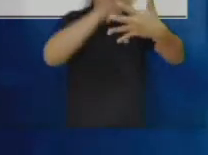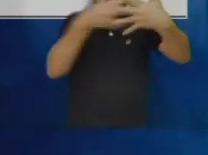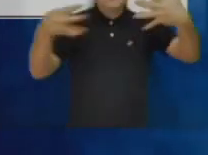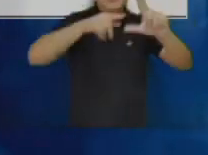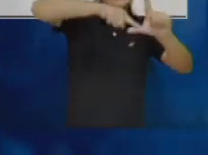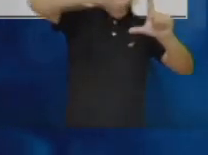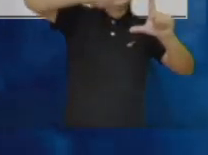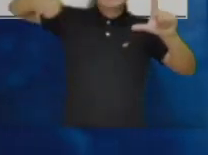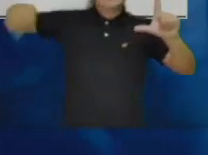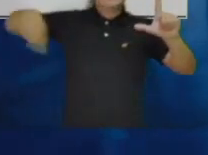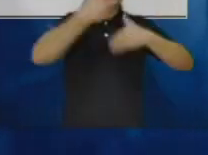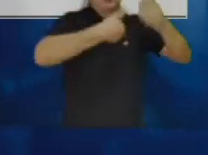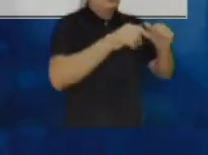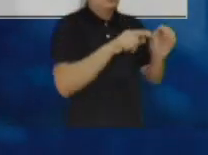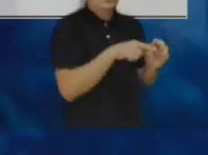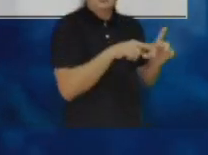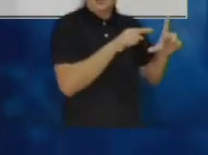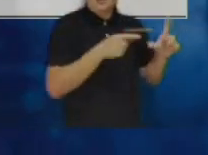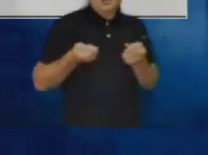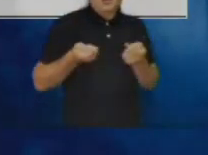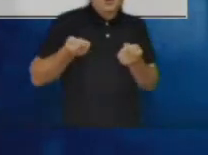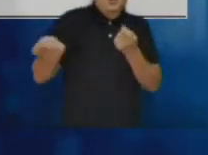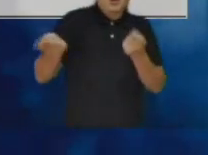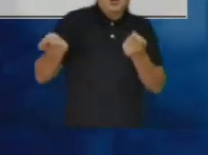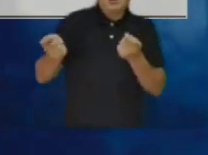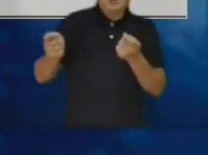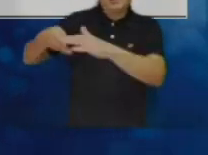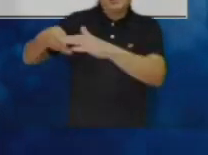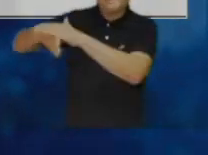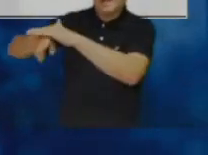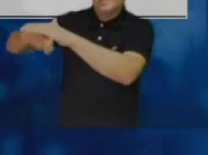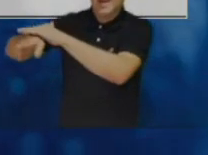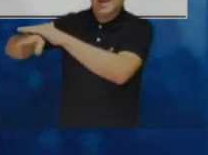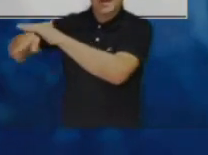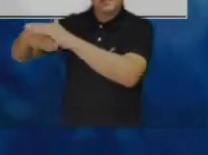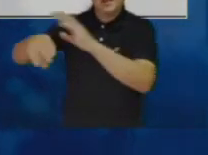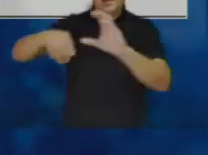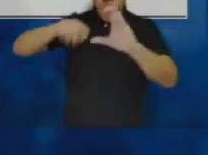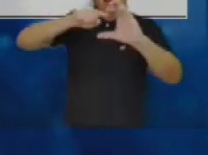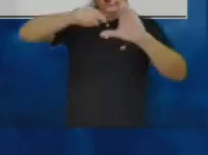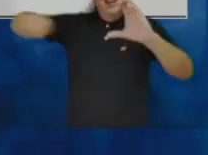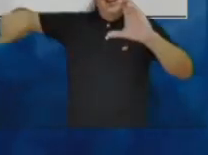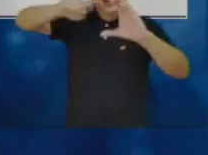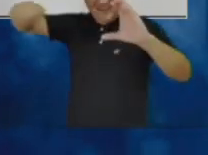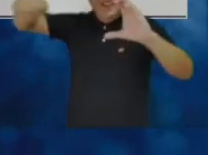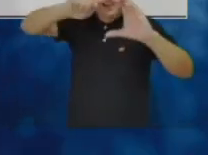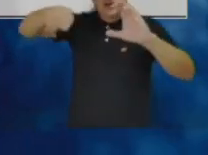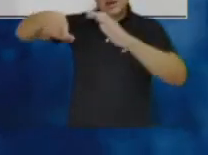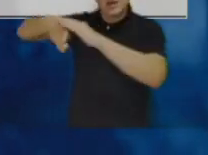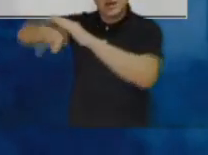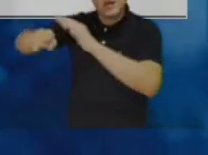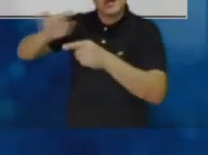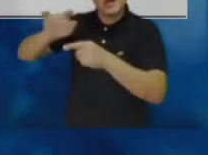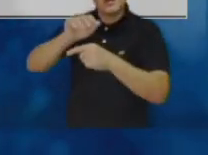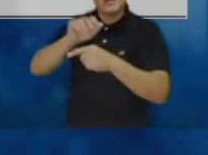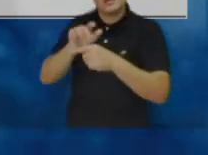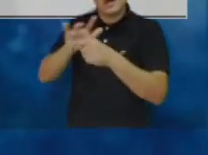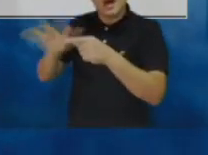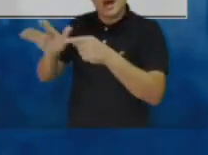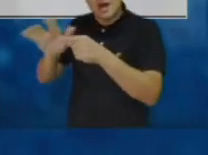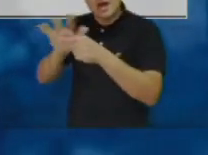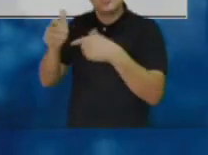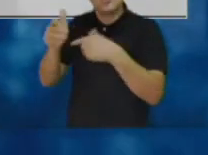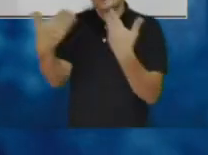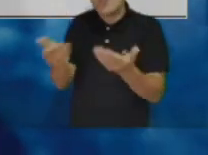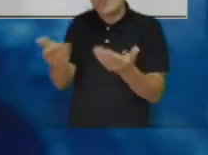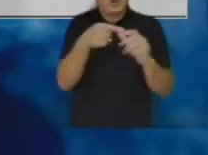tener un mejor control sobre el acceso. Esta base de datos es utilizada por los agentes que